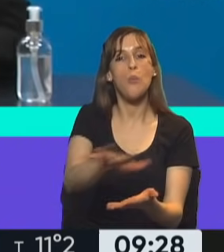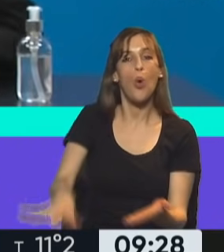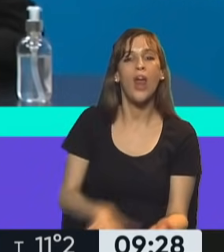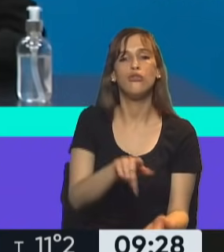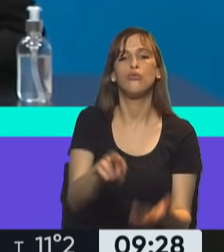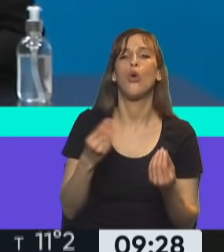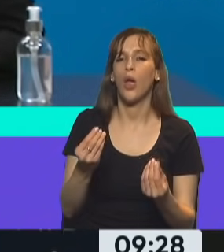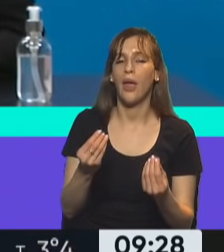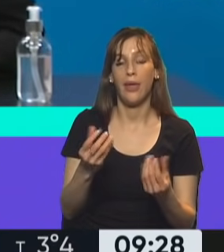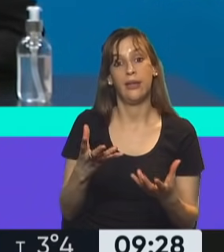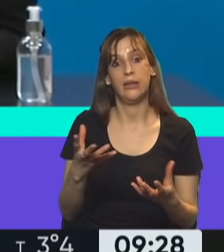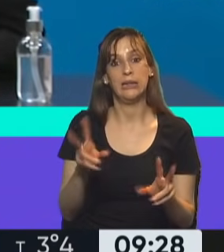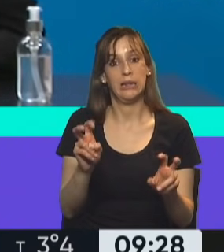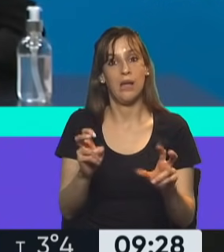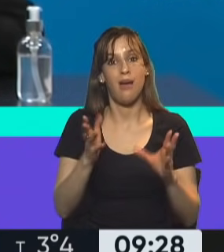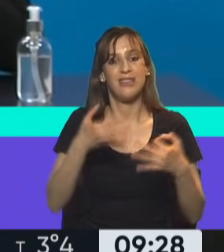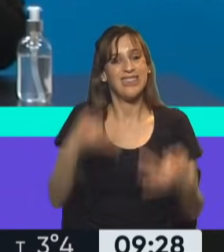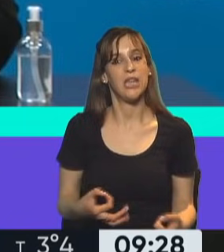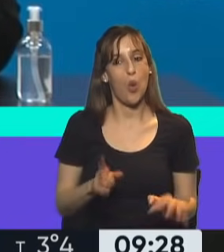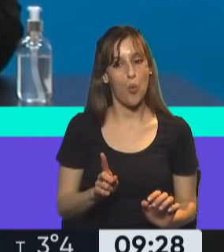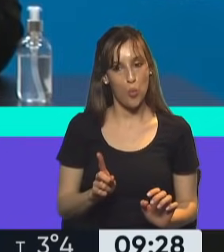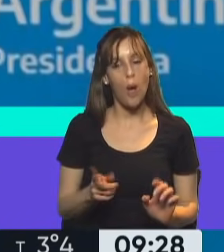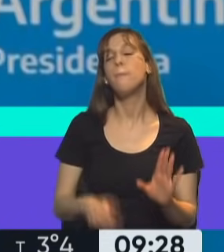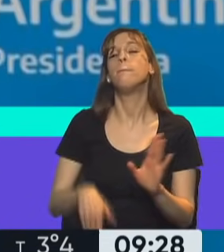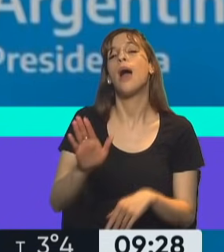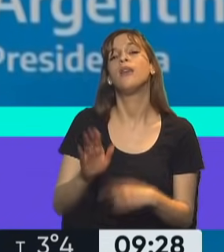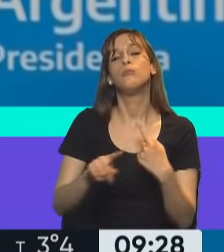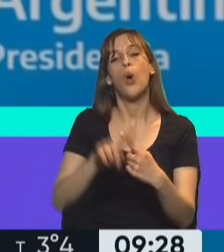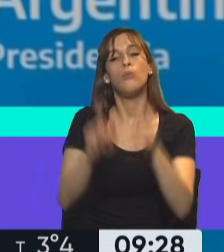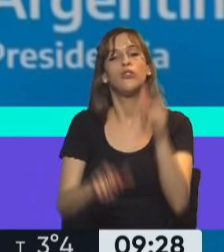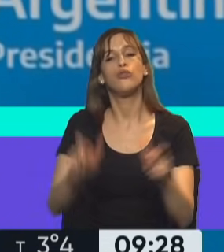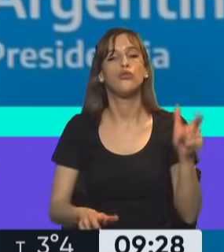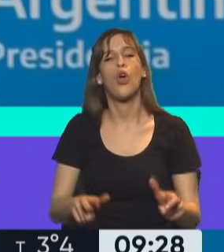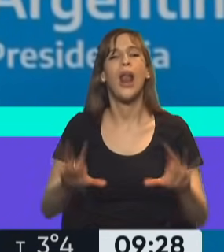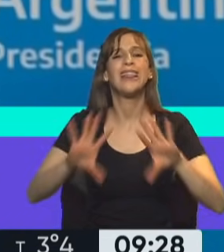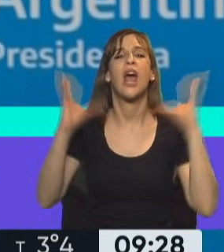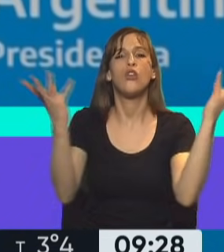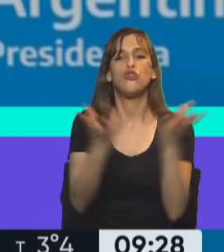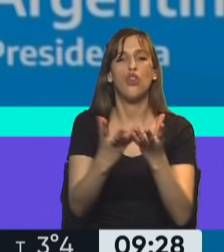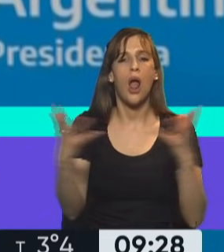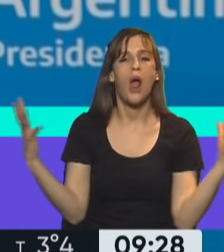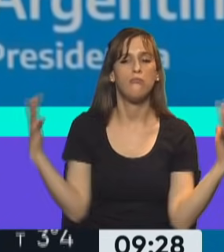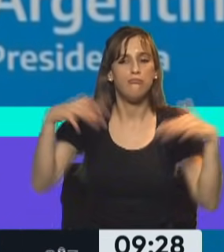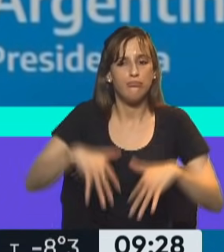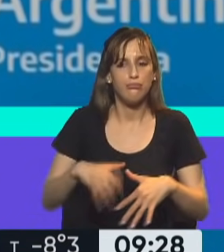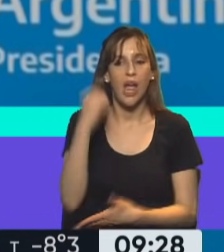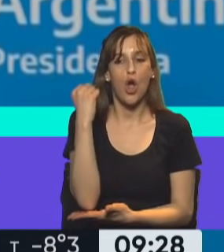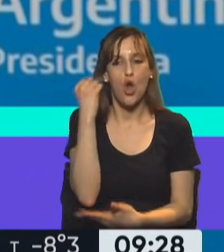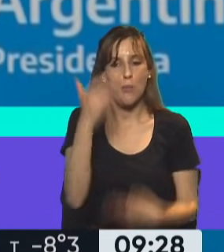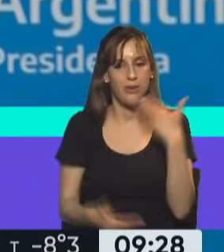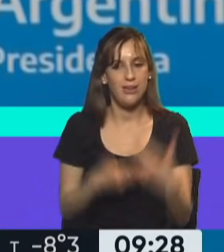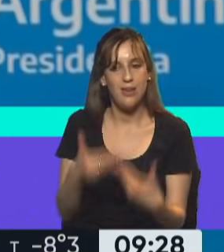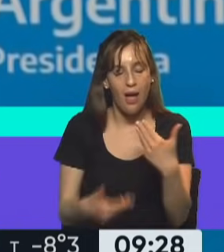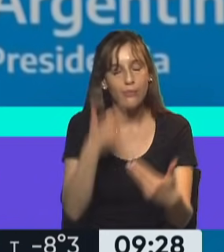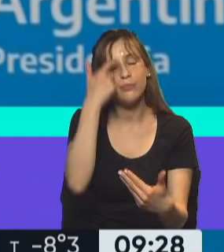claramente es lo que decíamos al principio de la conferencia, ¿no? La expectativa que hay por el turismo receptivo, por el turismo internacional, por lo que significa para las economías regionales. Venimos trabajando en